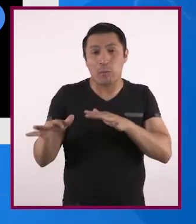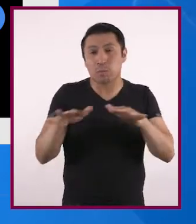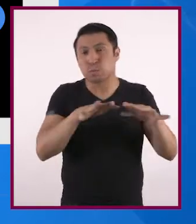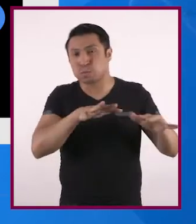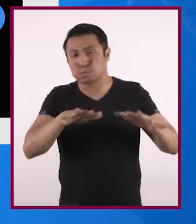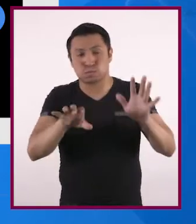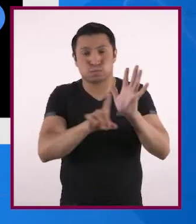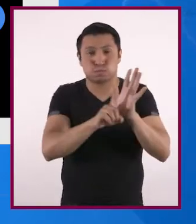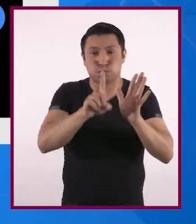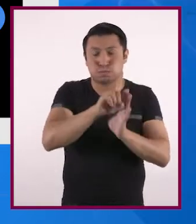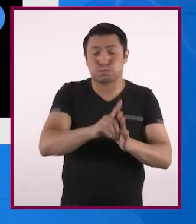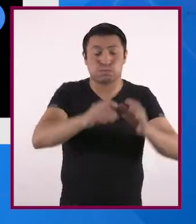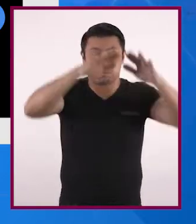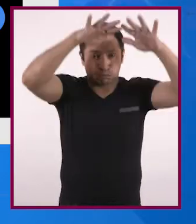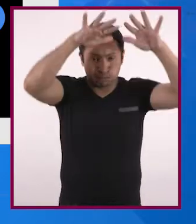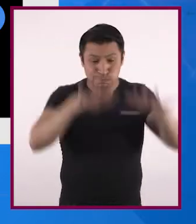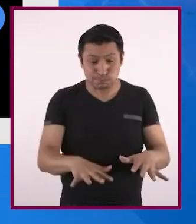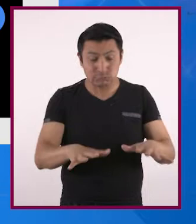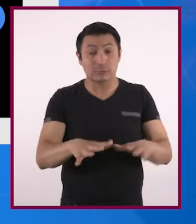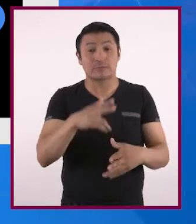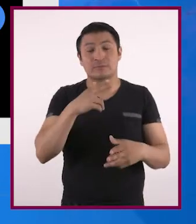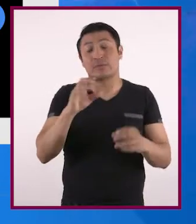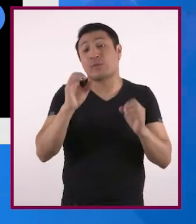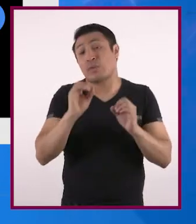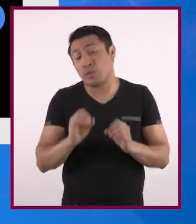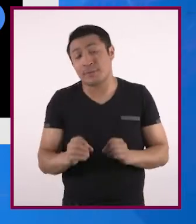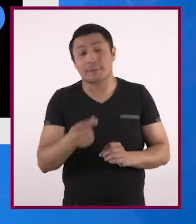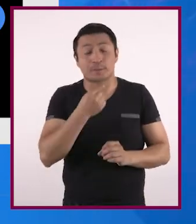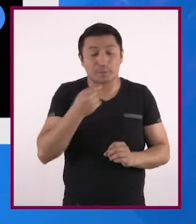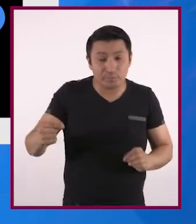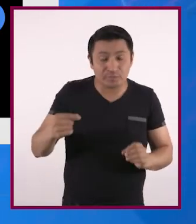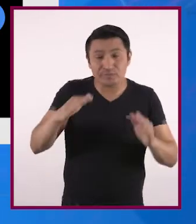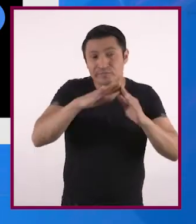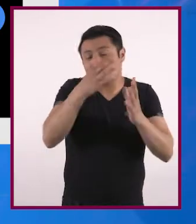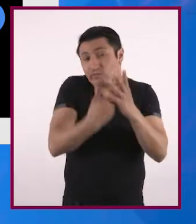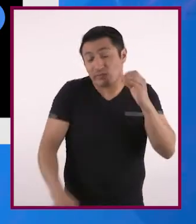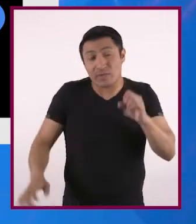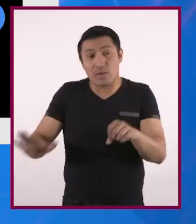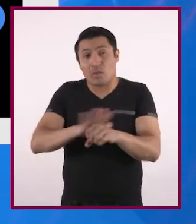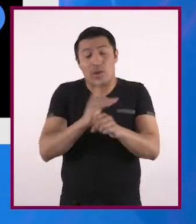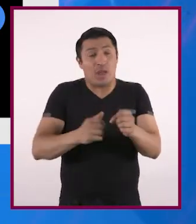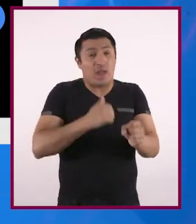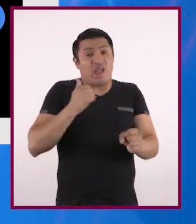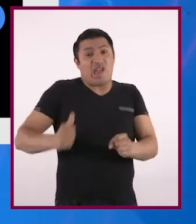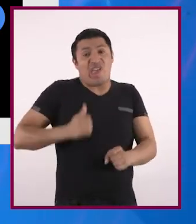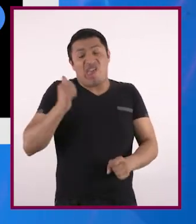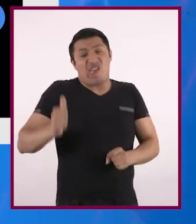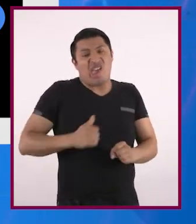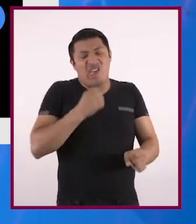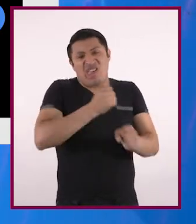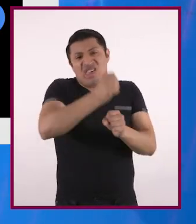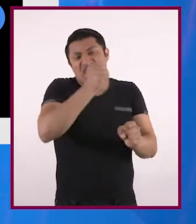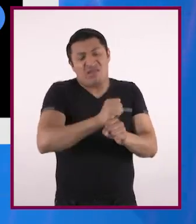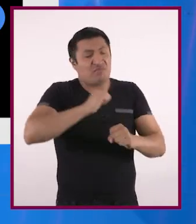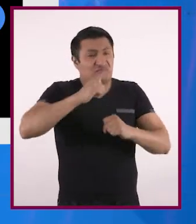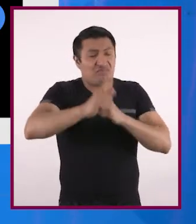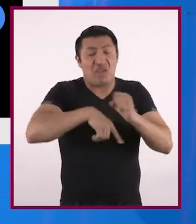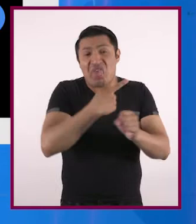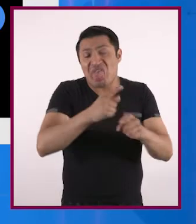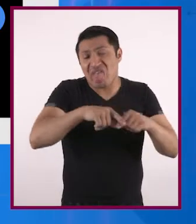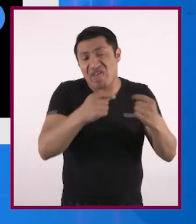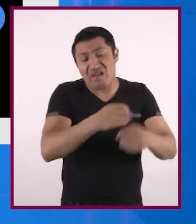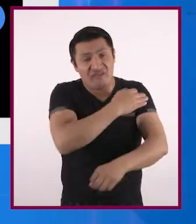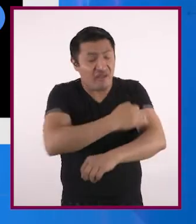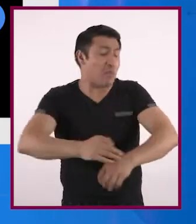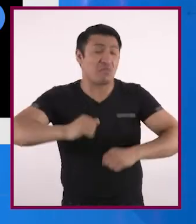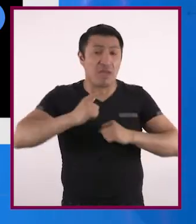sin departamento, hasta que sea un niño que escapa de su casa por abuso familiar, en fin, varía muchísimo. Y está la otra escala,